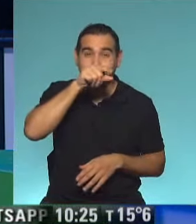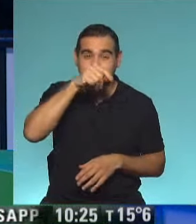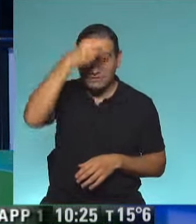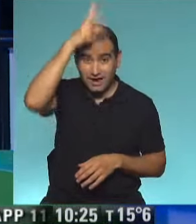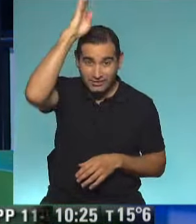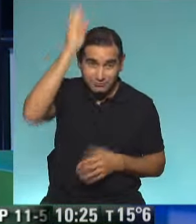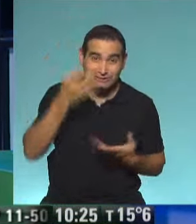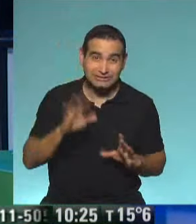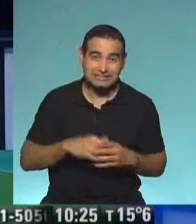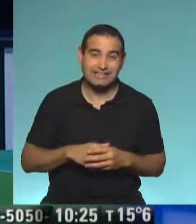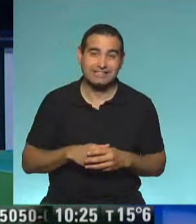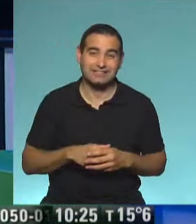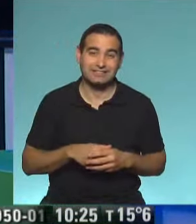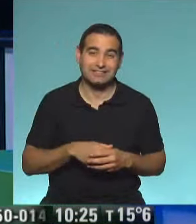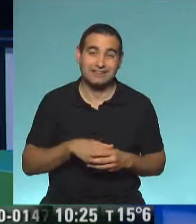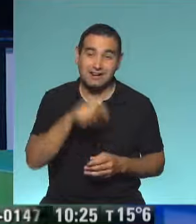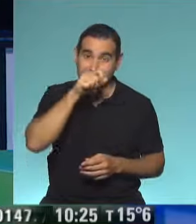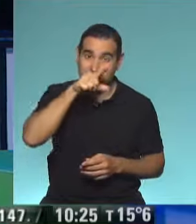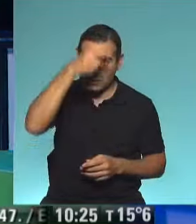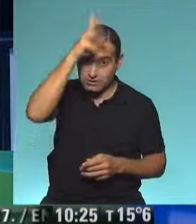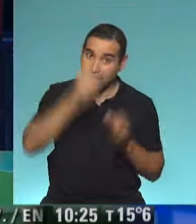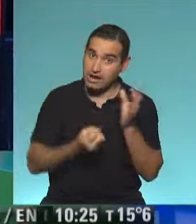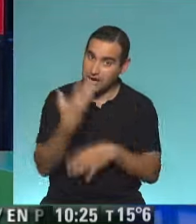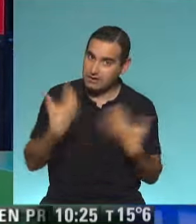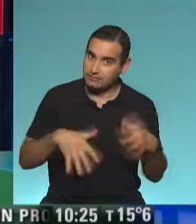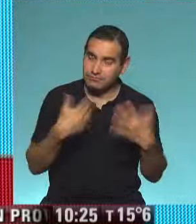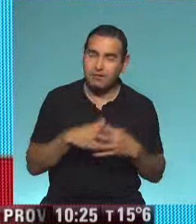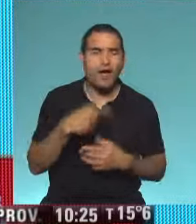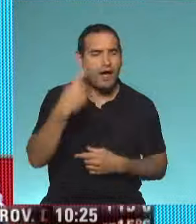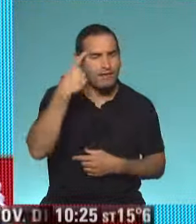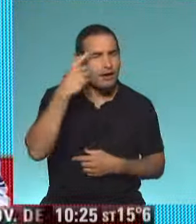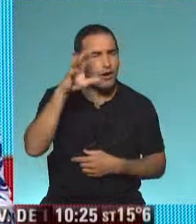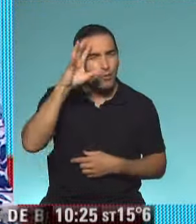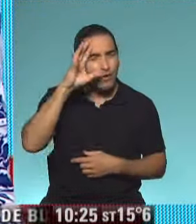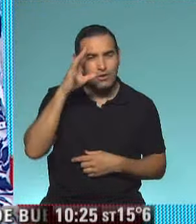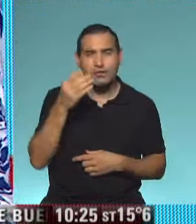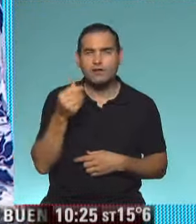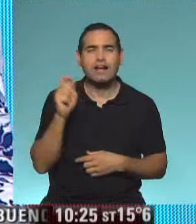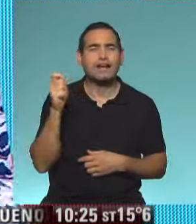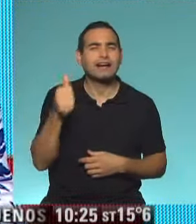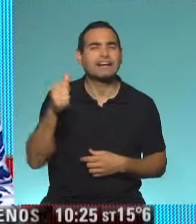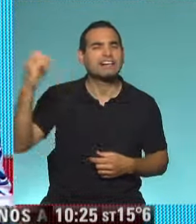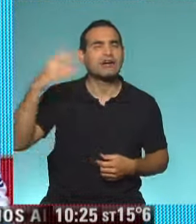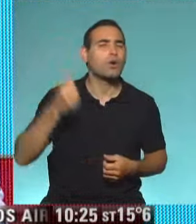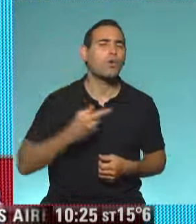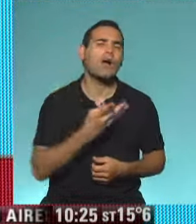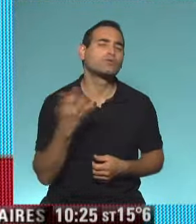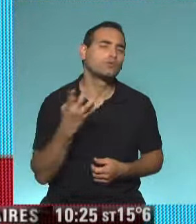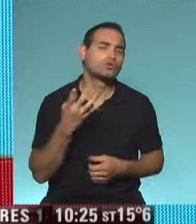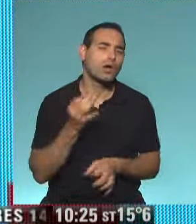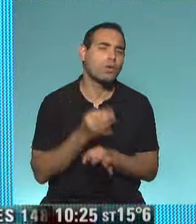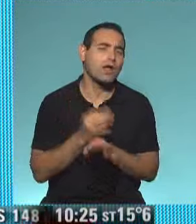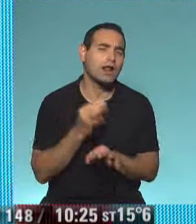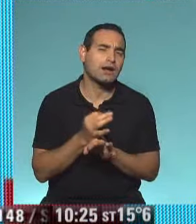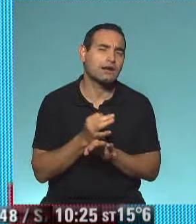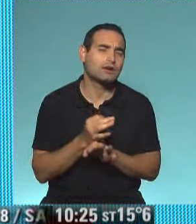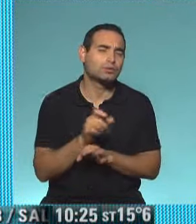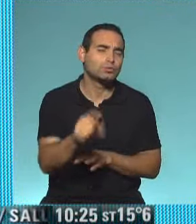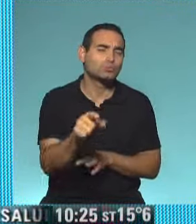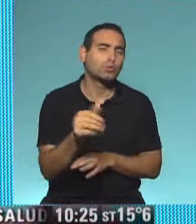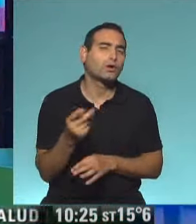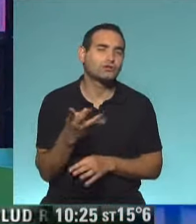podría ser el gallo. El gallo a la mañana. Si se acuerdan también cuántos recreos hay en la escuela que va cada uno. Todo